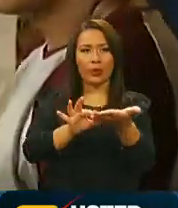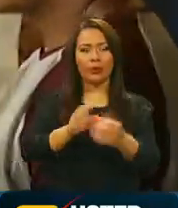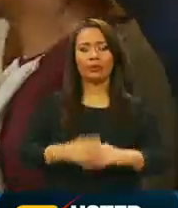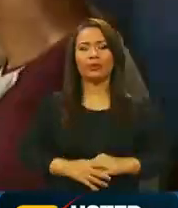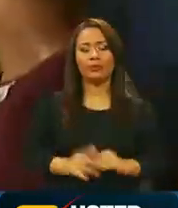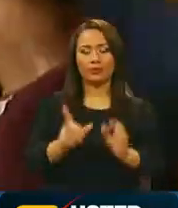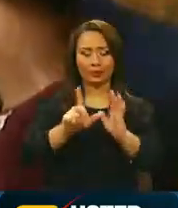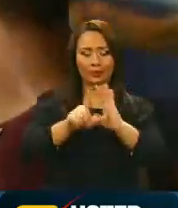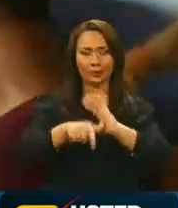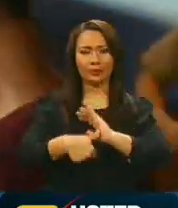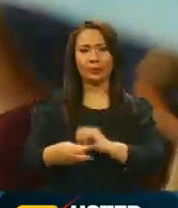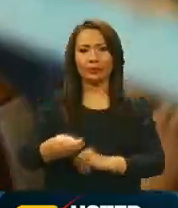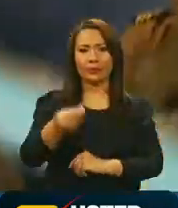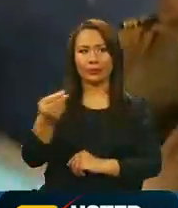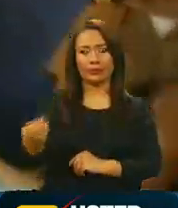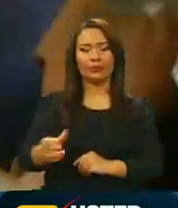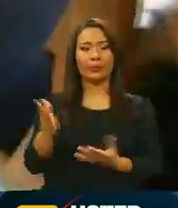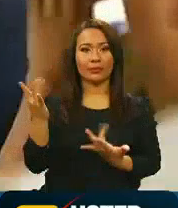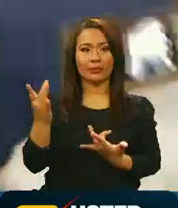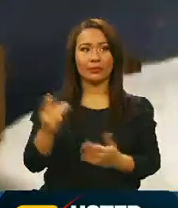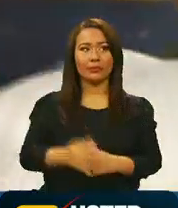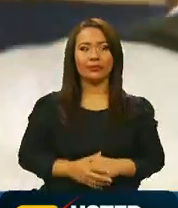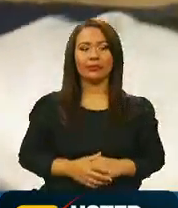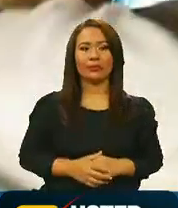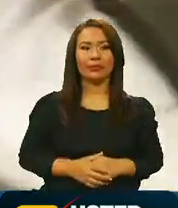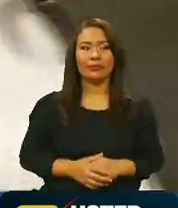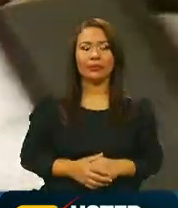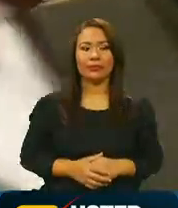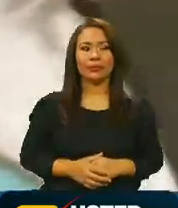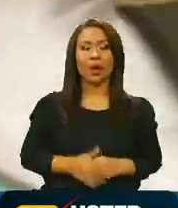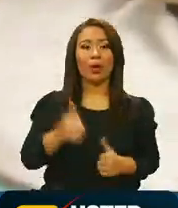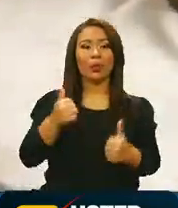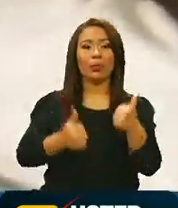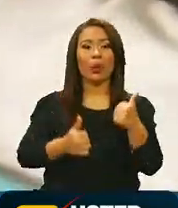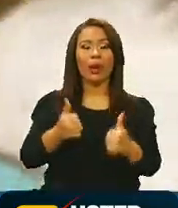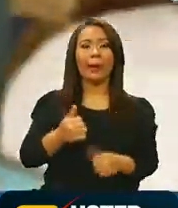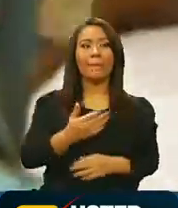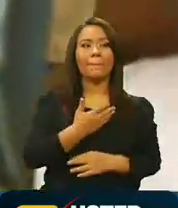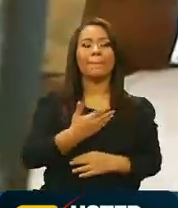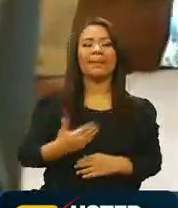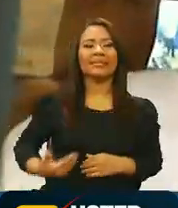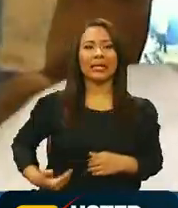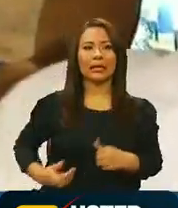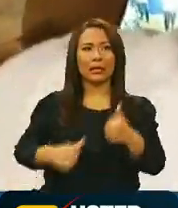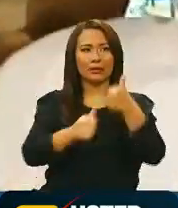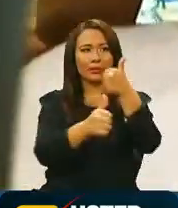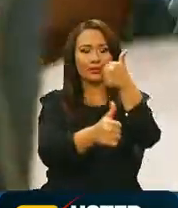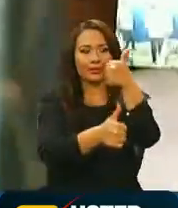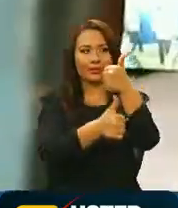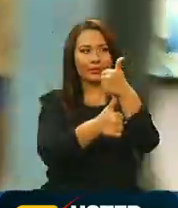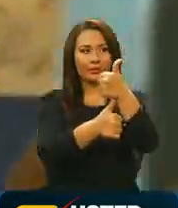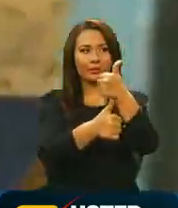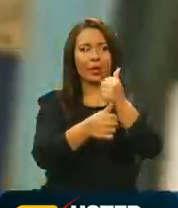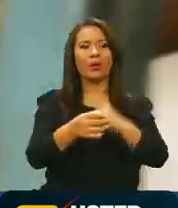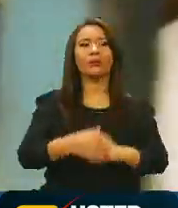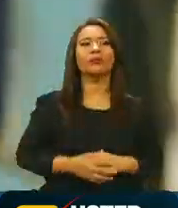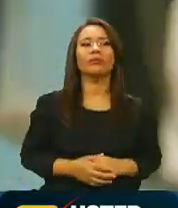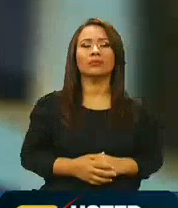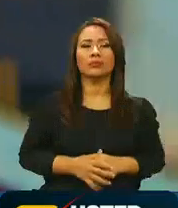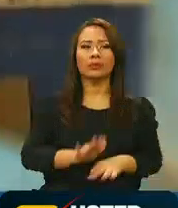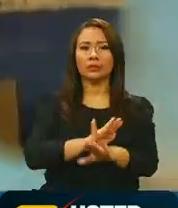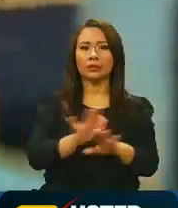votar. Para candidato a presidente y vicepresidente de la República, ahí vemos que ya ha